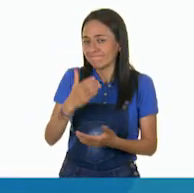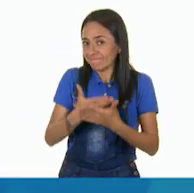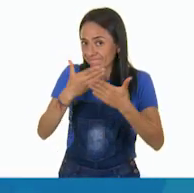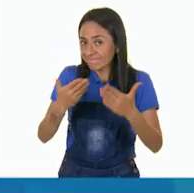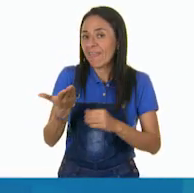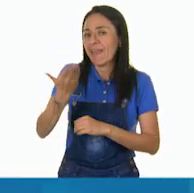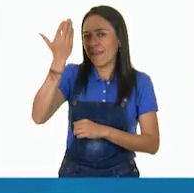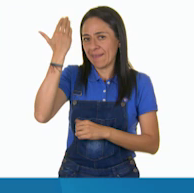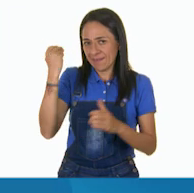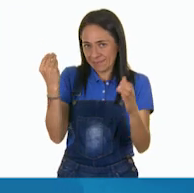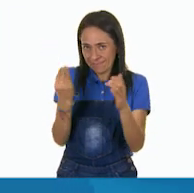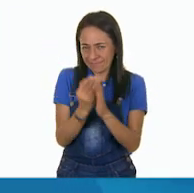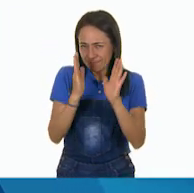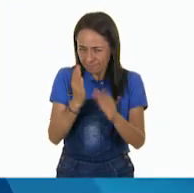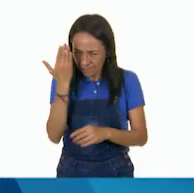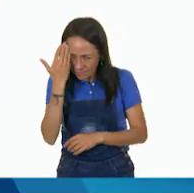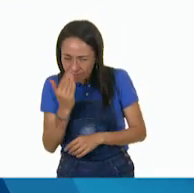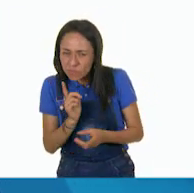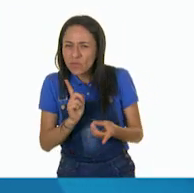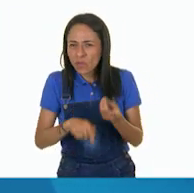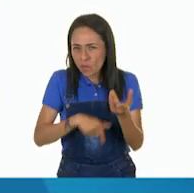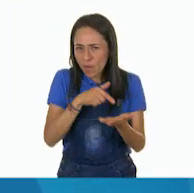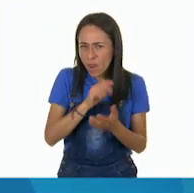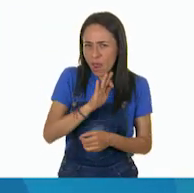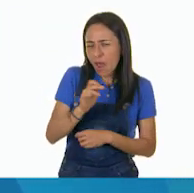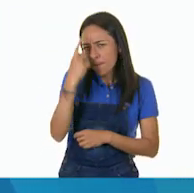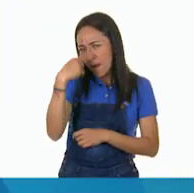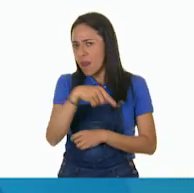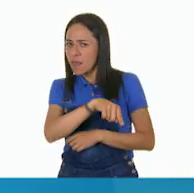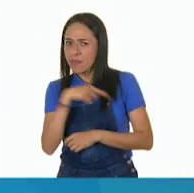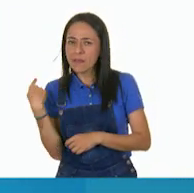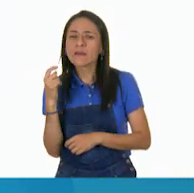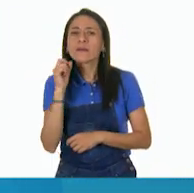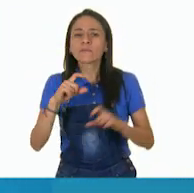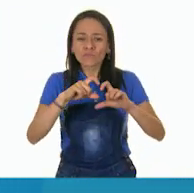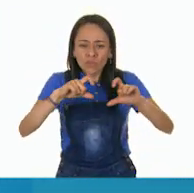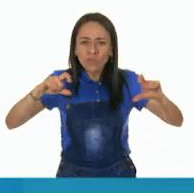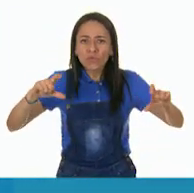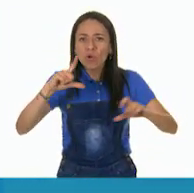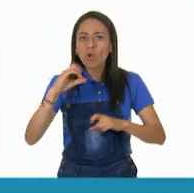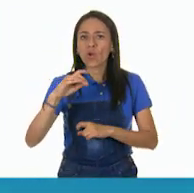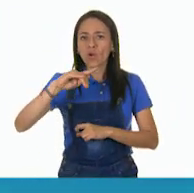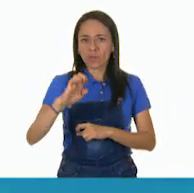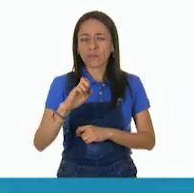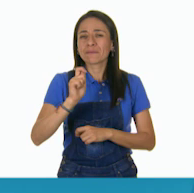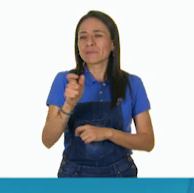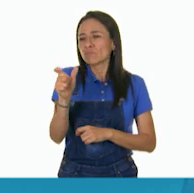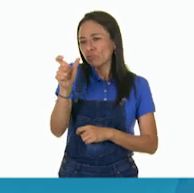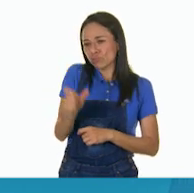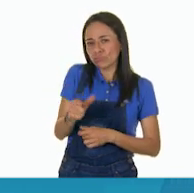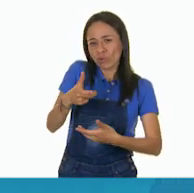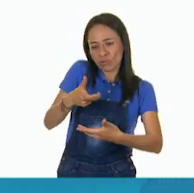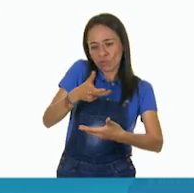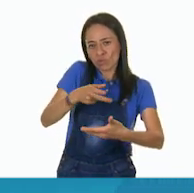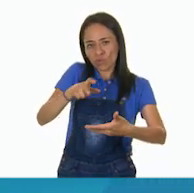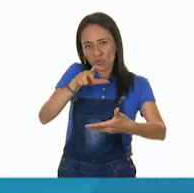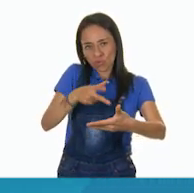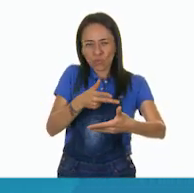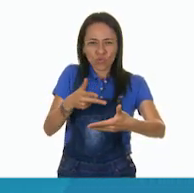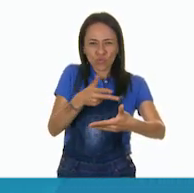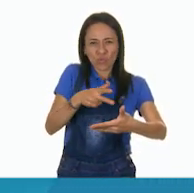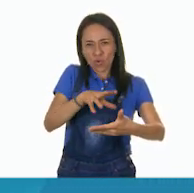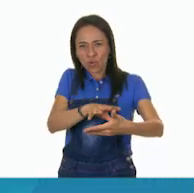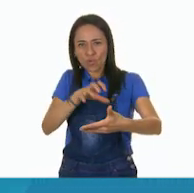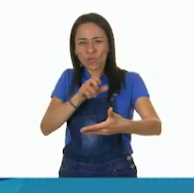clase anterior como la caducidad el lote trae también el código de barras y la información sobre el envase que es donde